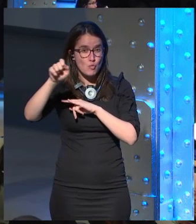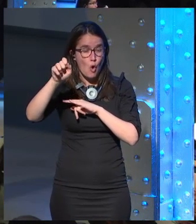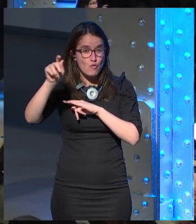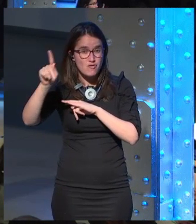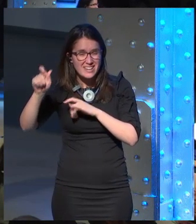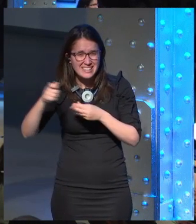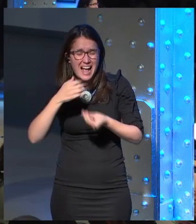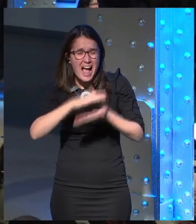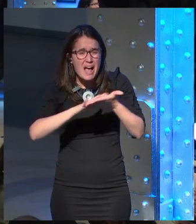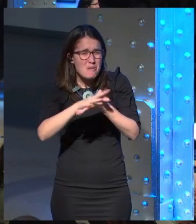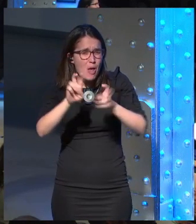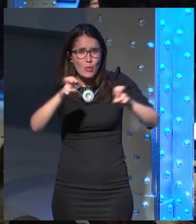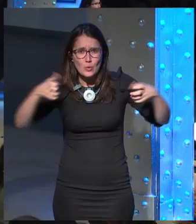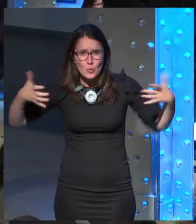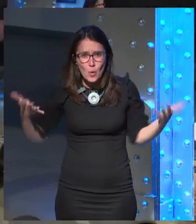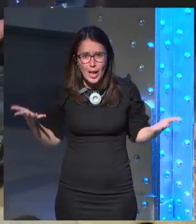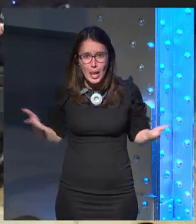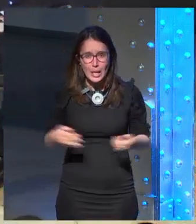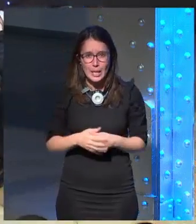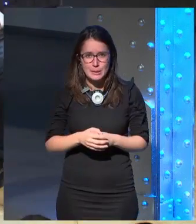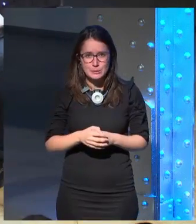¿Cómo fue esa conversación?